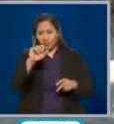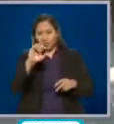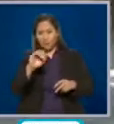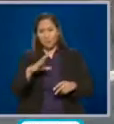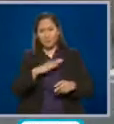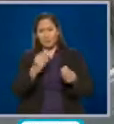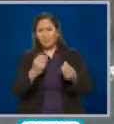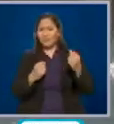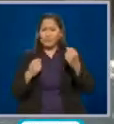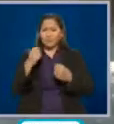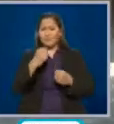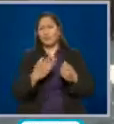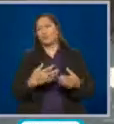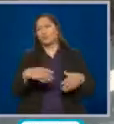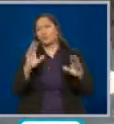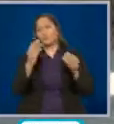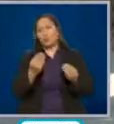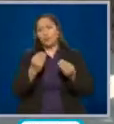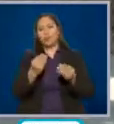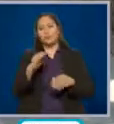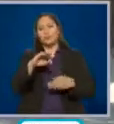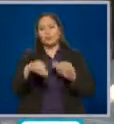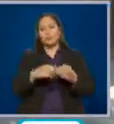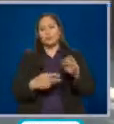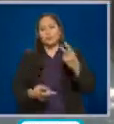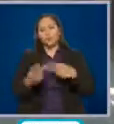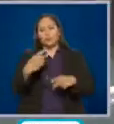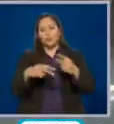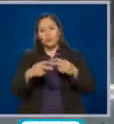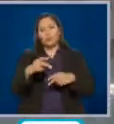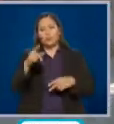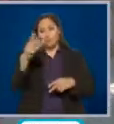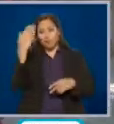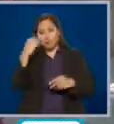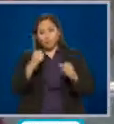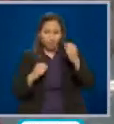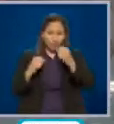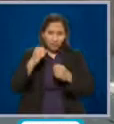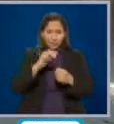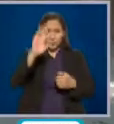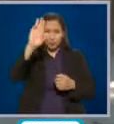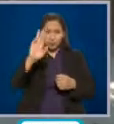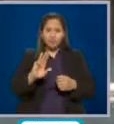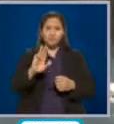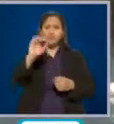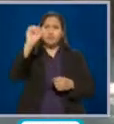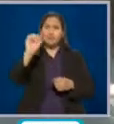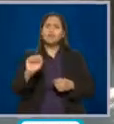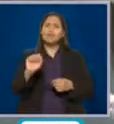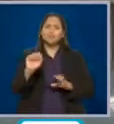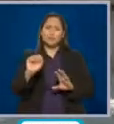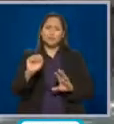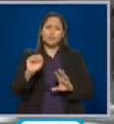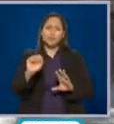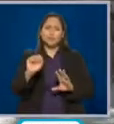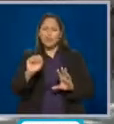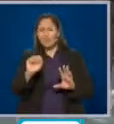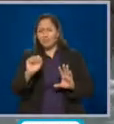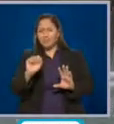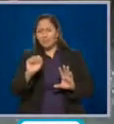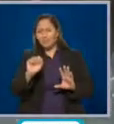haber conocido? Pues muchos, porque casi todos vienen. Antes que habían box el miércoles, el sábado,